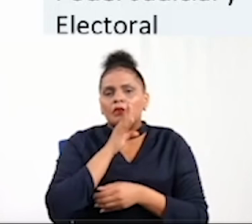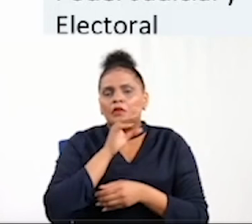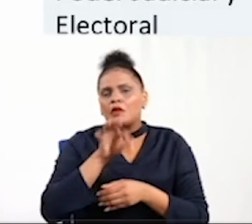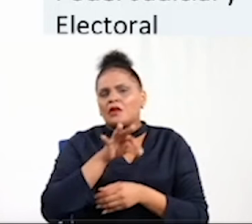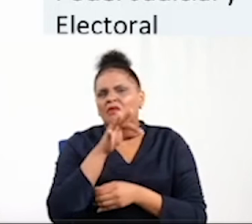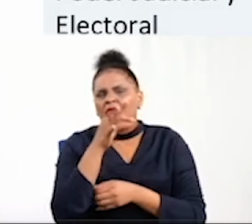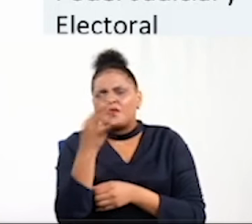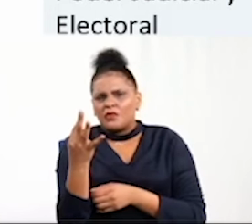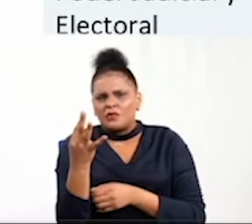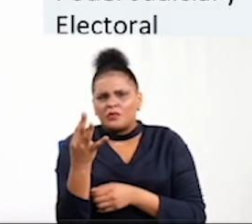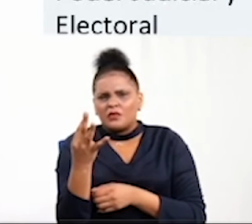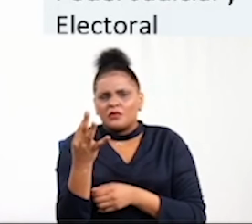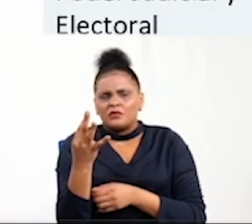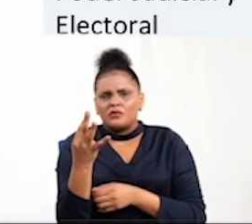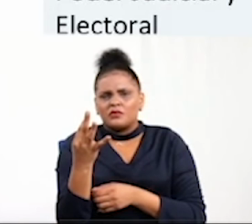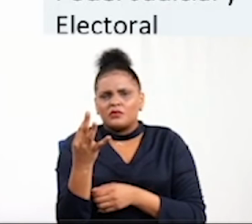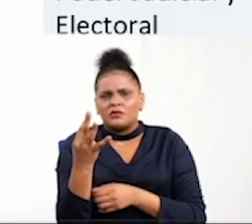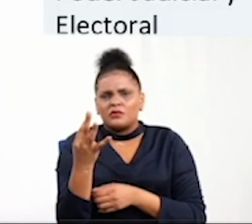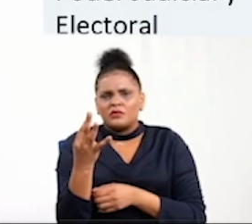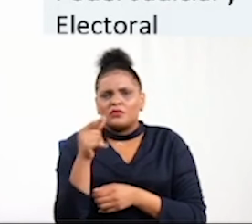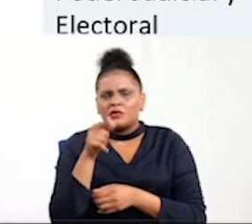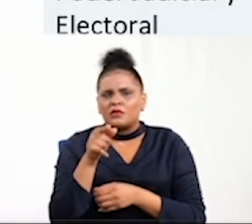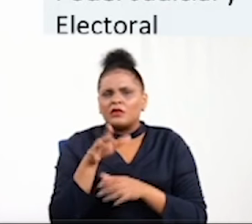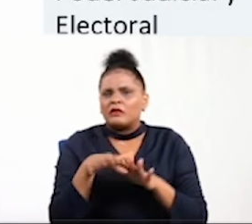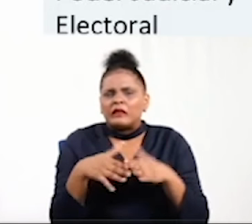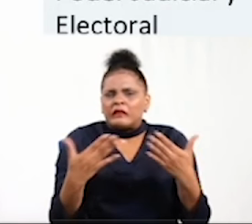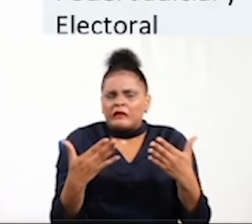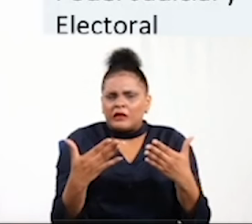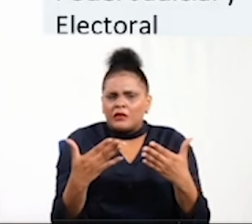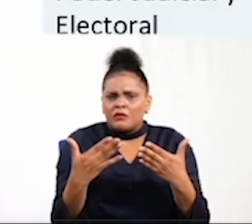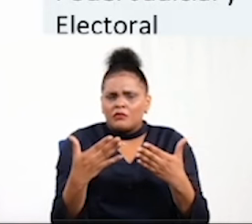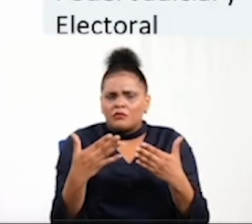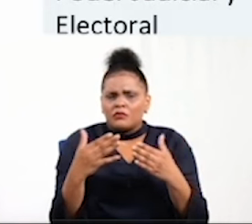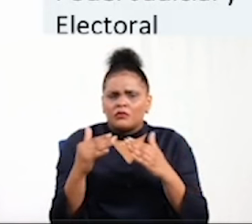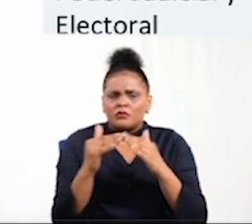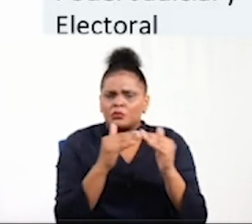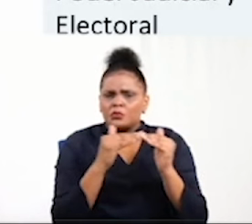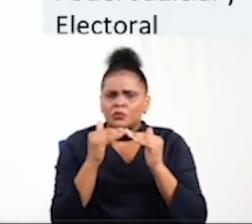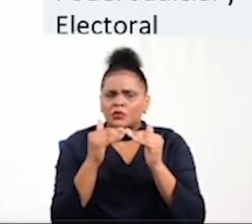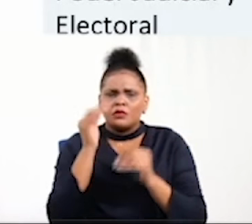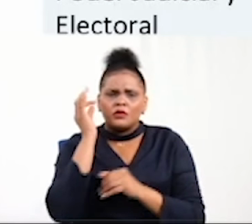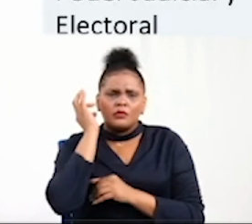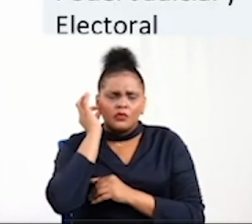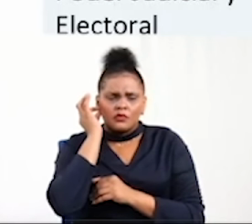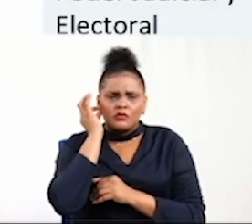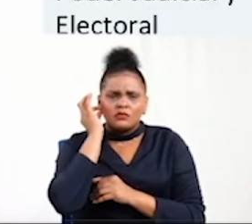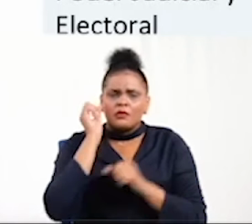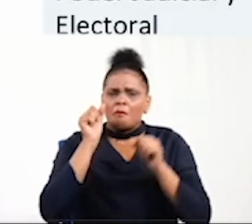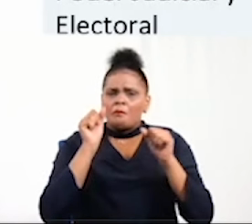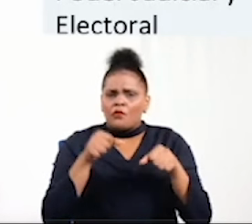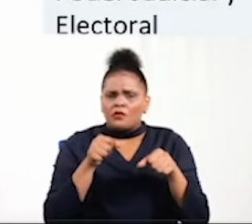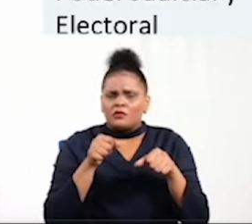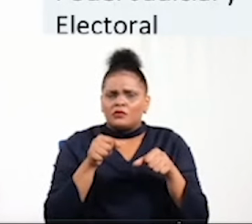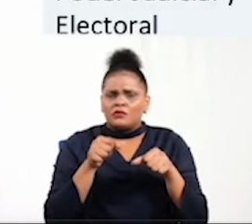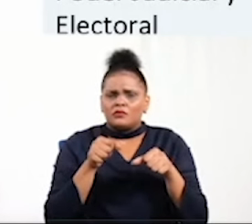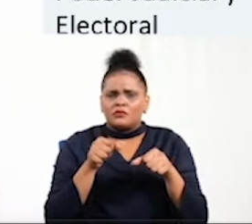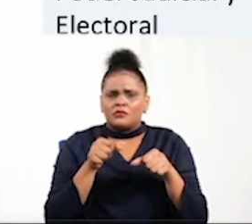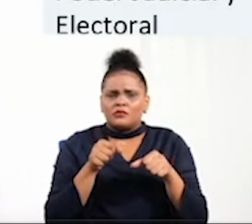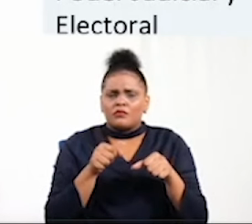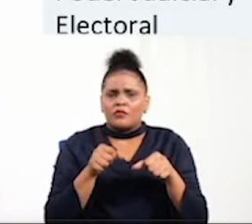en la unidad de la mujer tienen una atribución pero que es una atribución inversa en el sentido de que